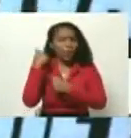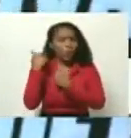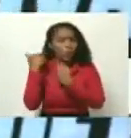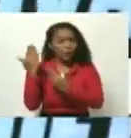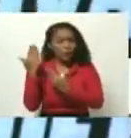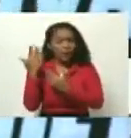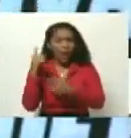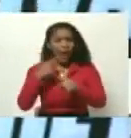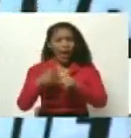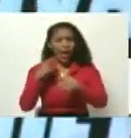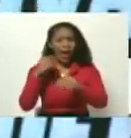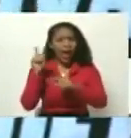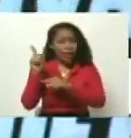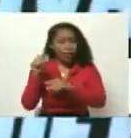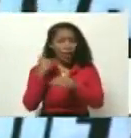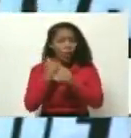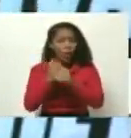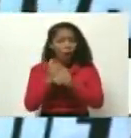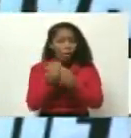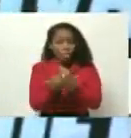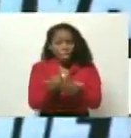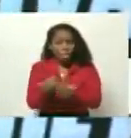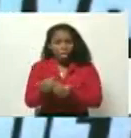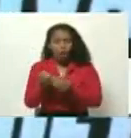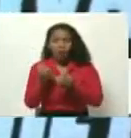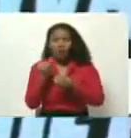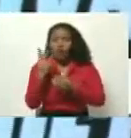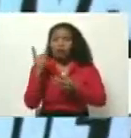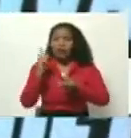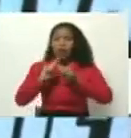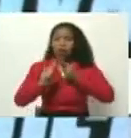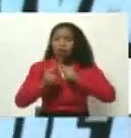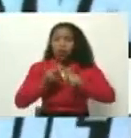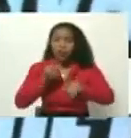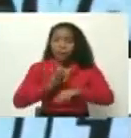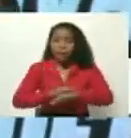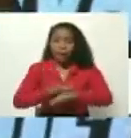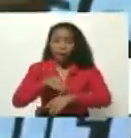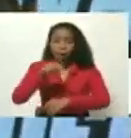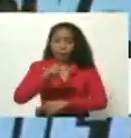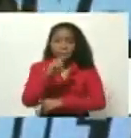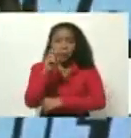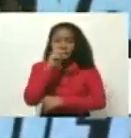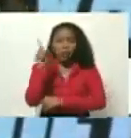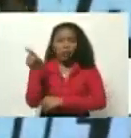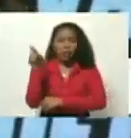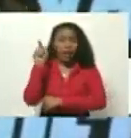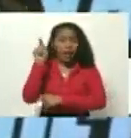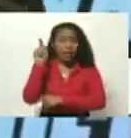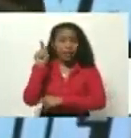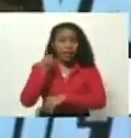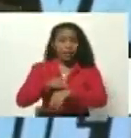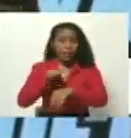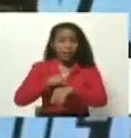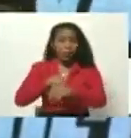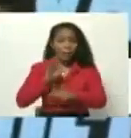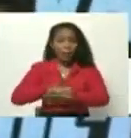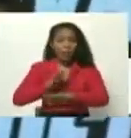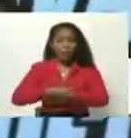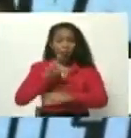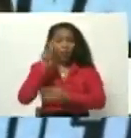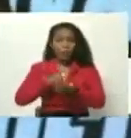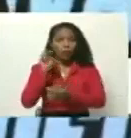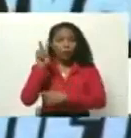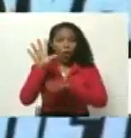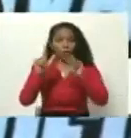retroceso. ¿Cuántas cosas estarían pasando hoy, 20 años de aquel acontecimiento del 2002, 11